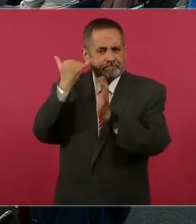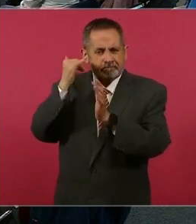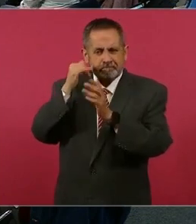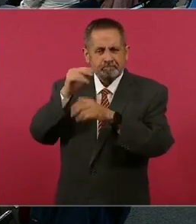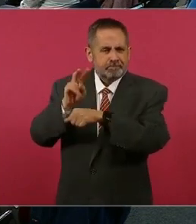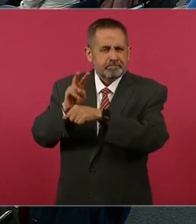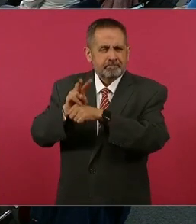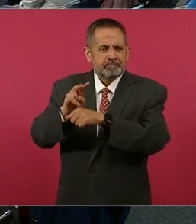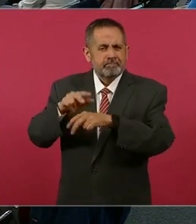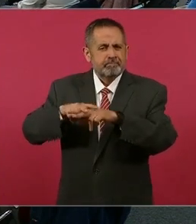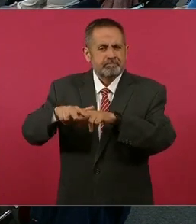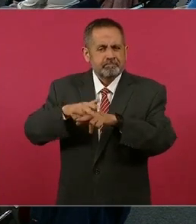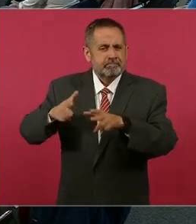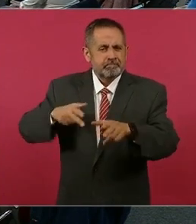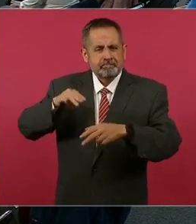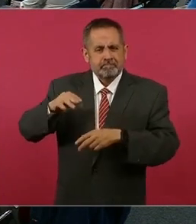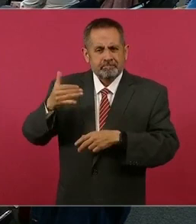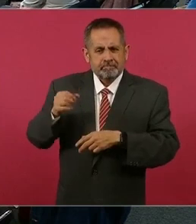Maya.